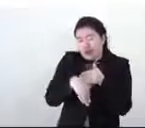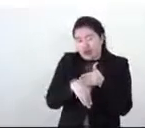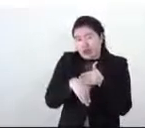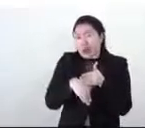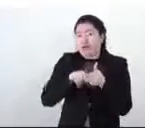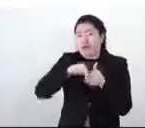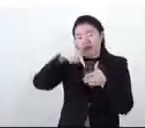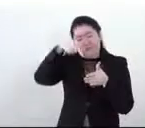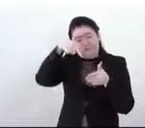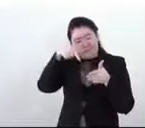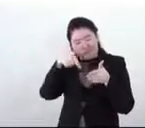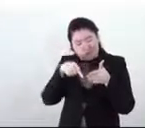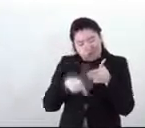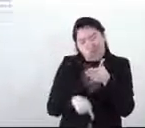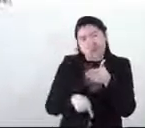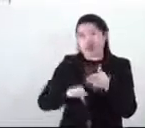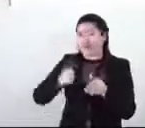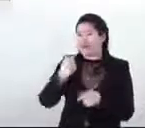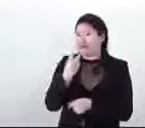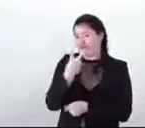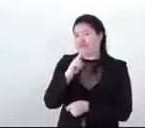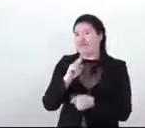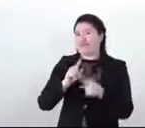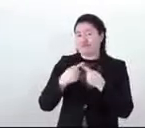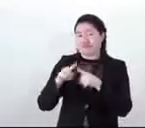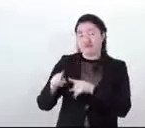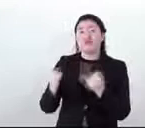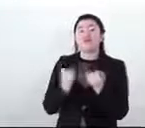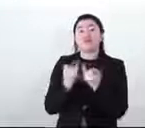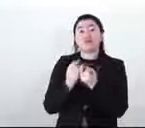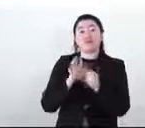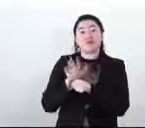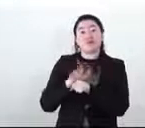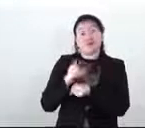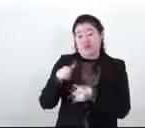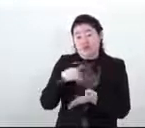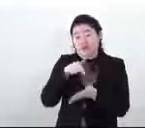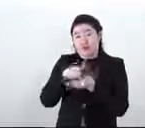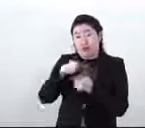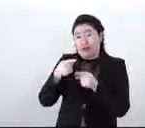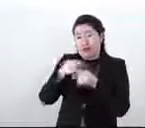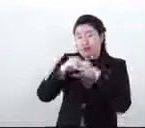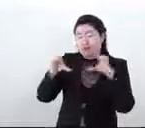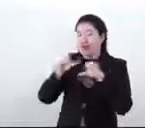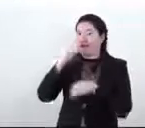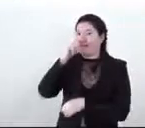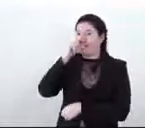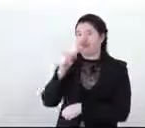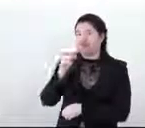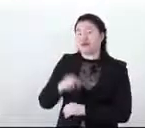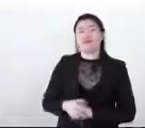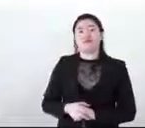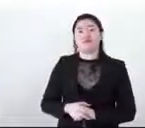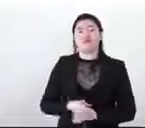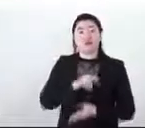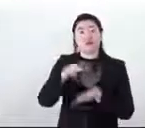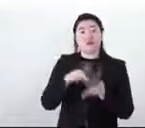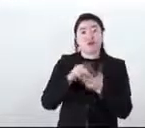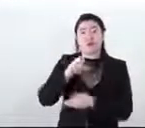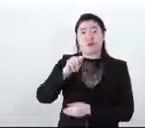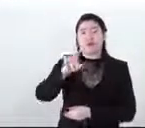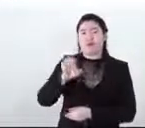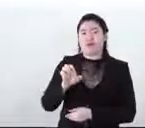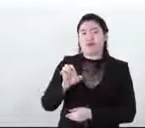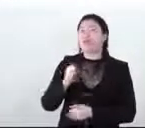plano. Figura 4.1.20, detalles de la cimentación en la zona de falla, zona oeste del incidente y